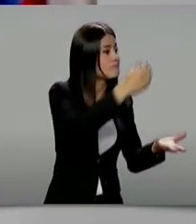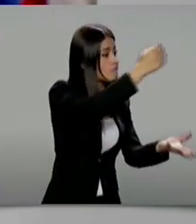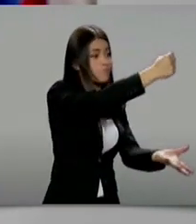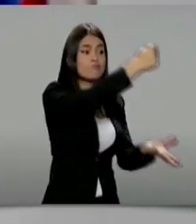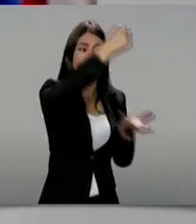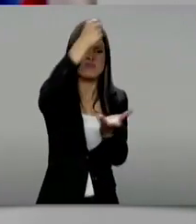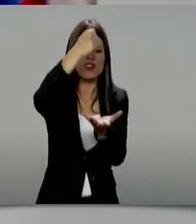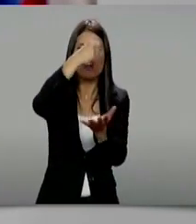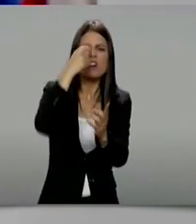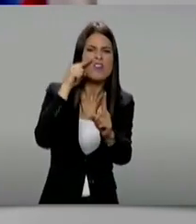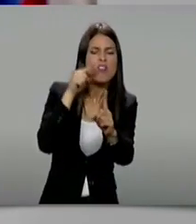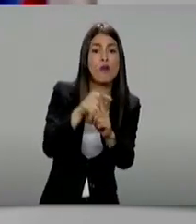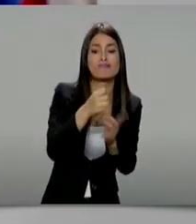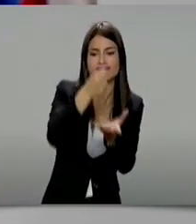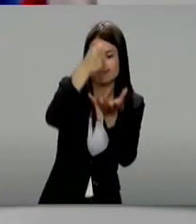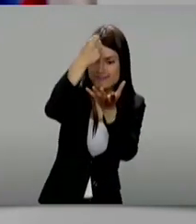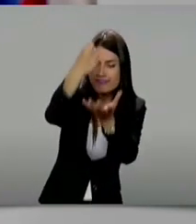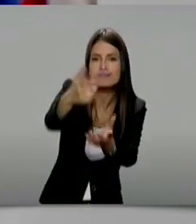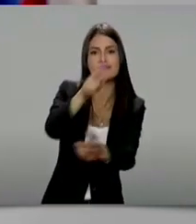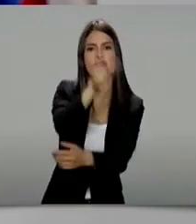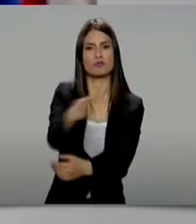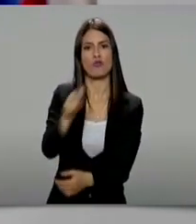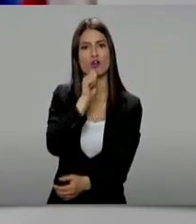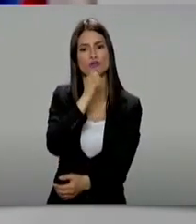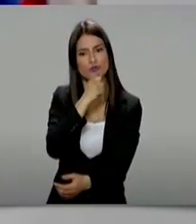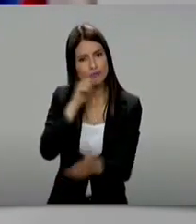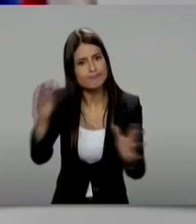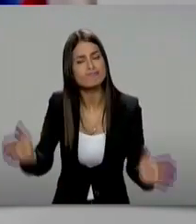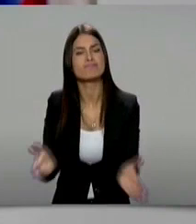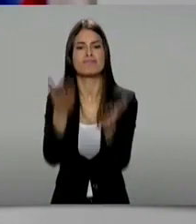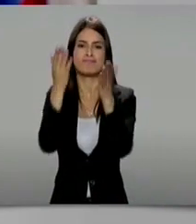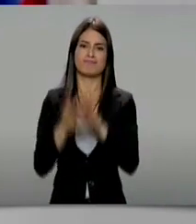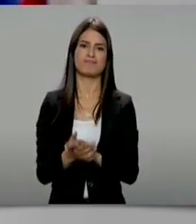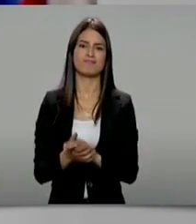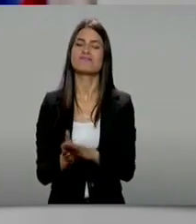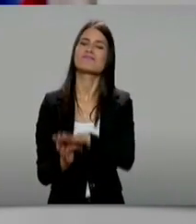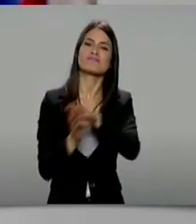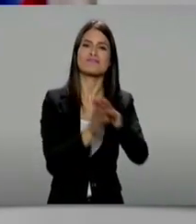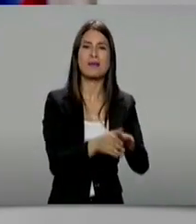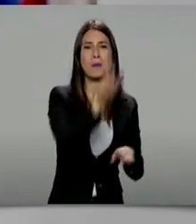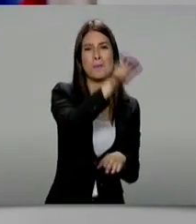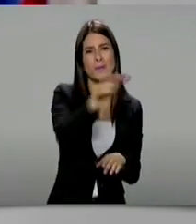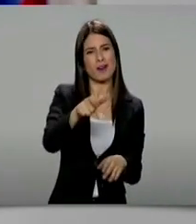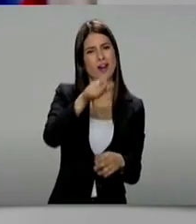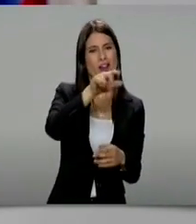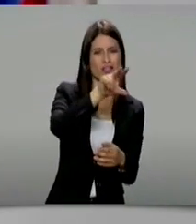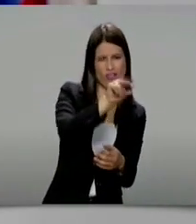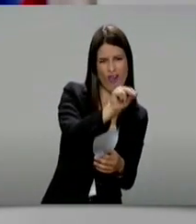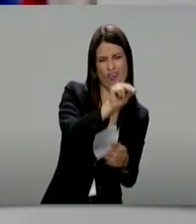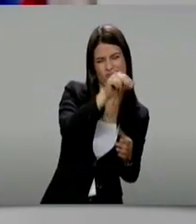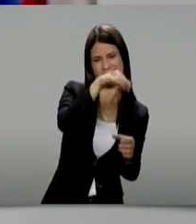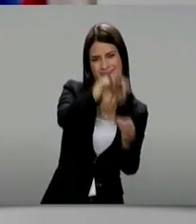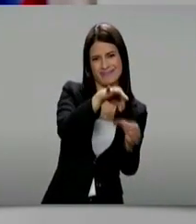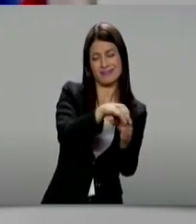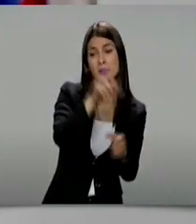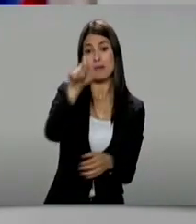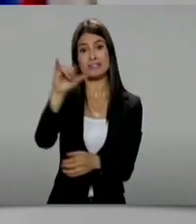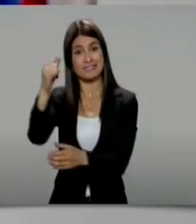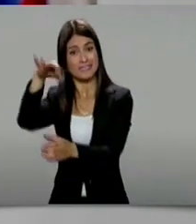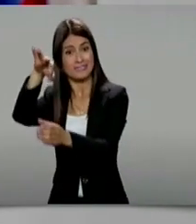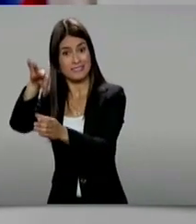víctimas un reclamo generalizado de los del no y de los del sí era que se definiera En qué